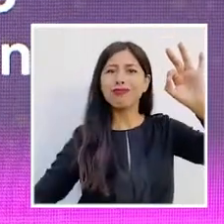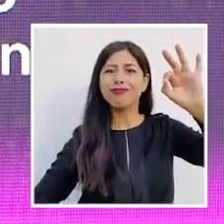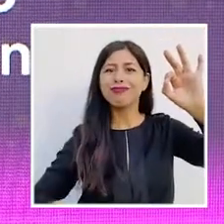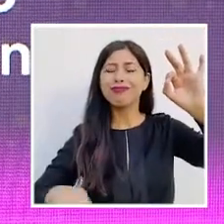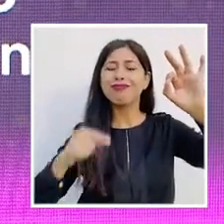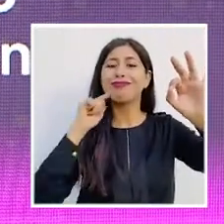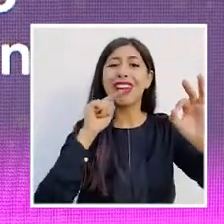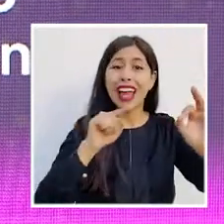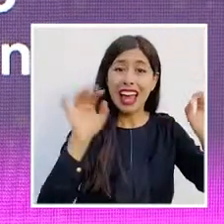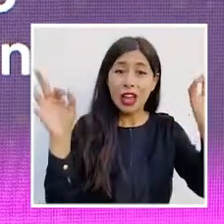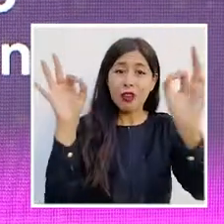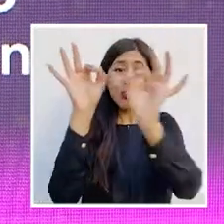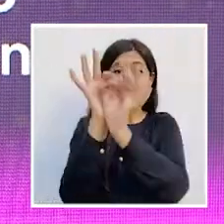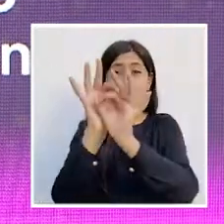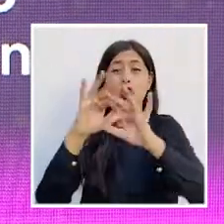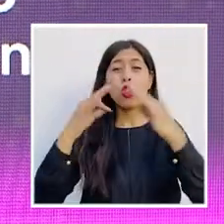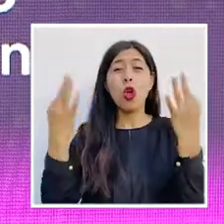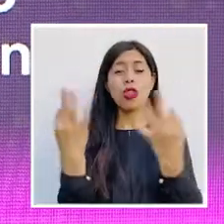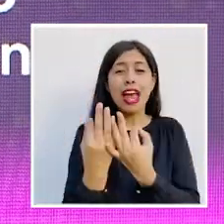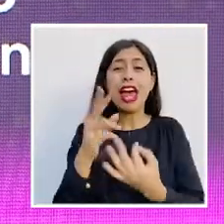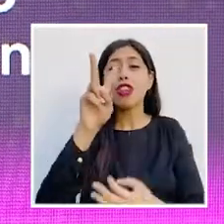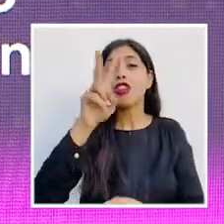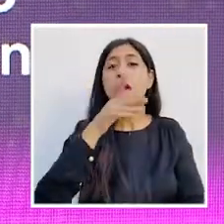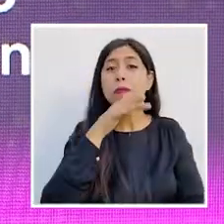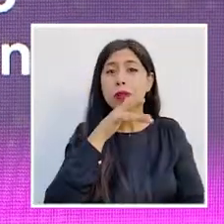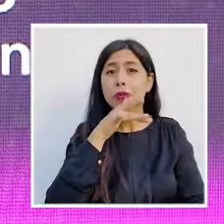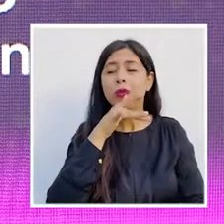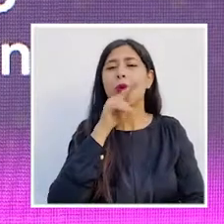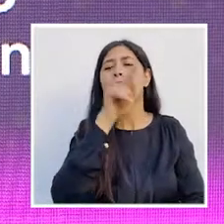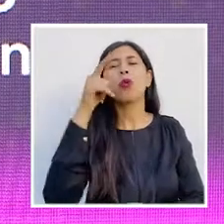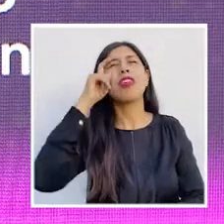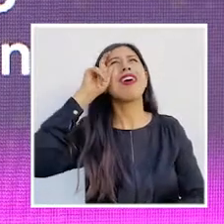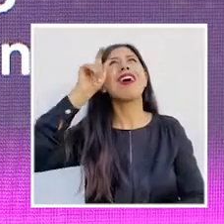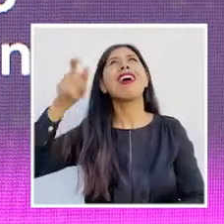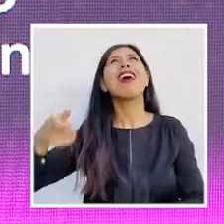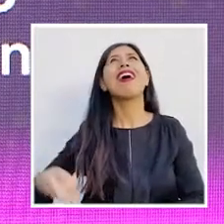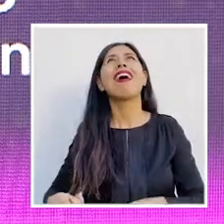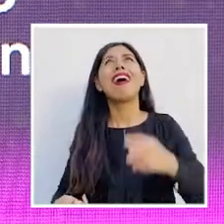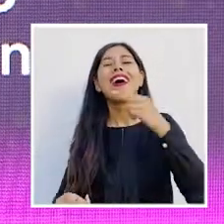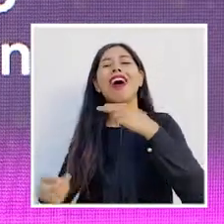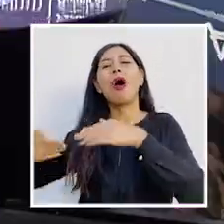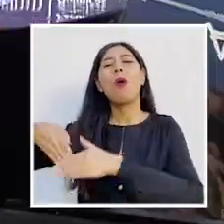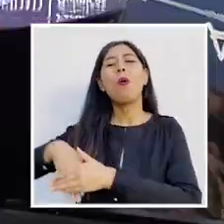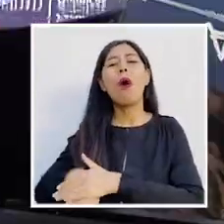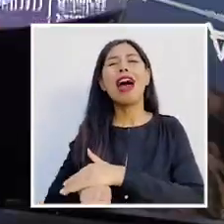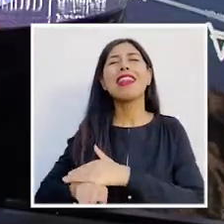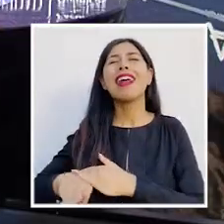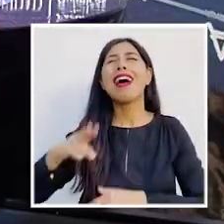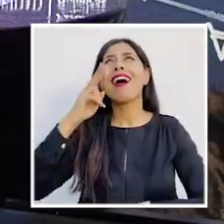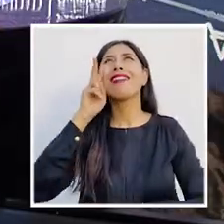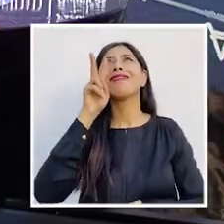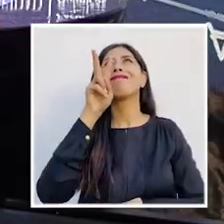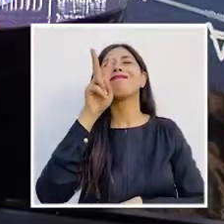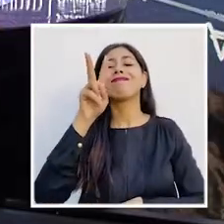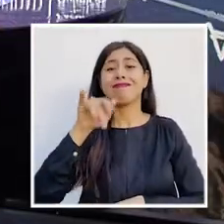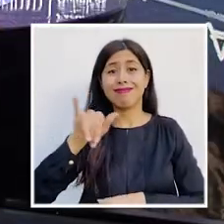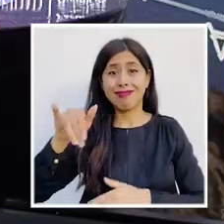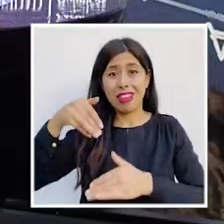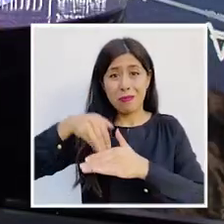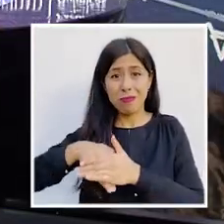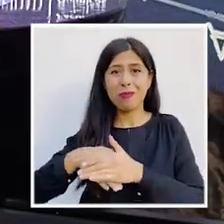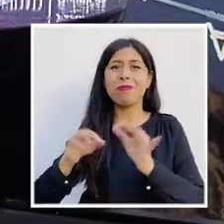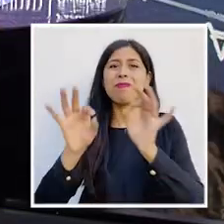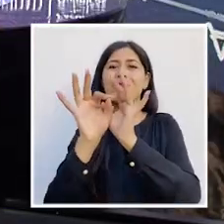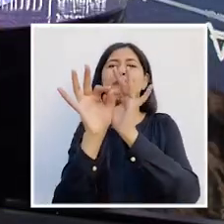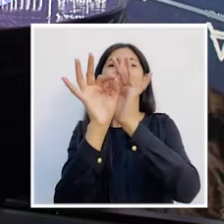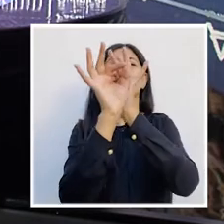Y cuando llegue el momento del eclipse total, esos breves dos minutos, ustedes se los sacan, los guardan y los reservan para